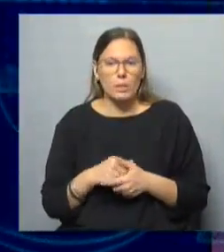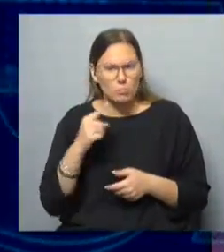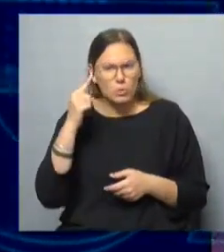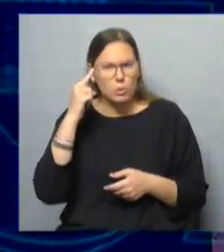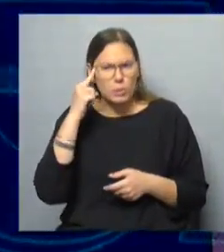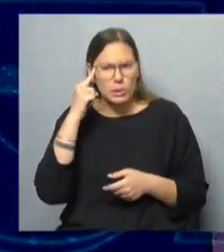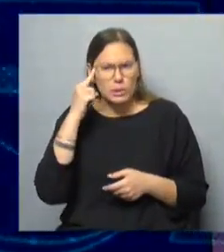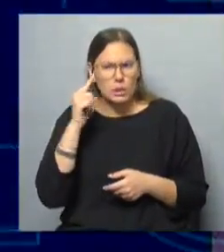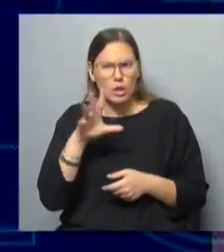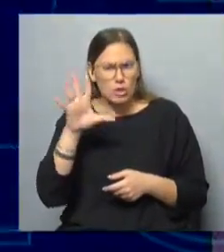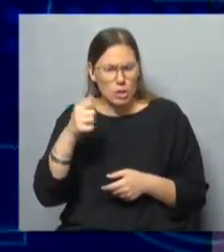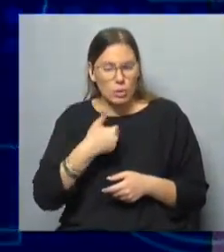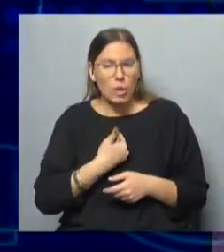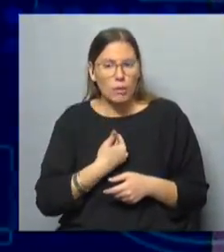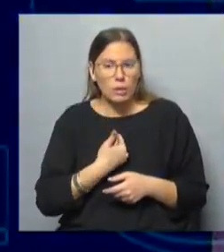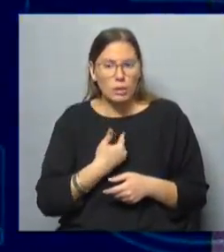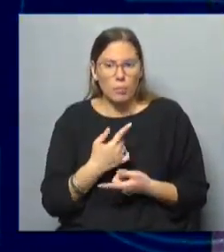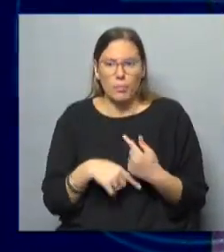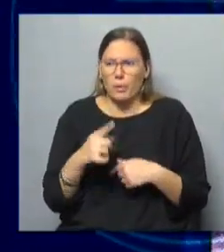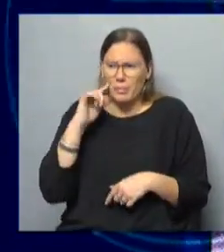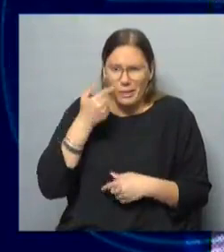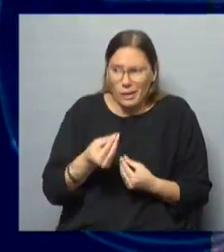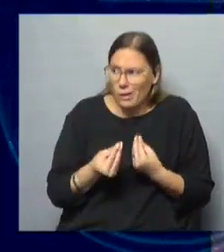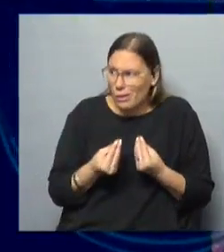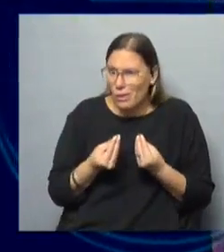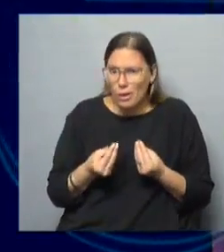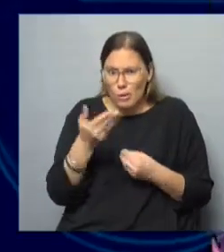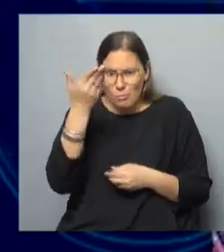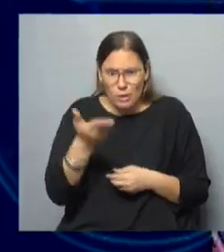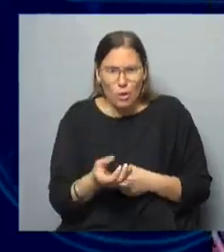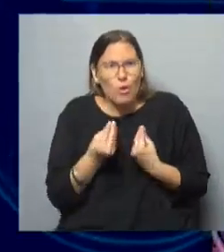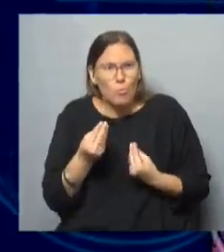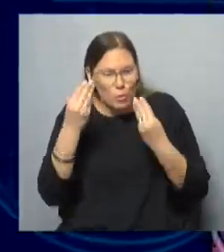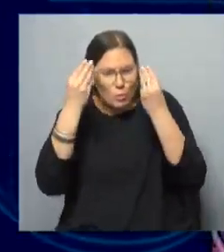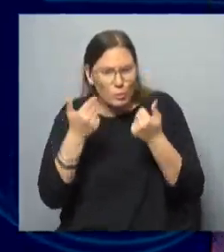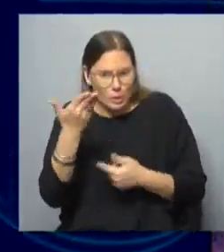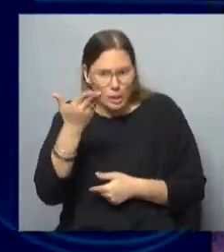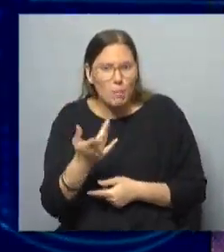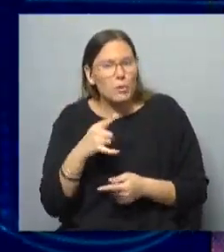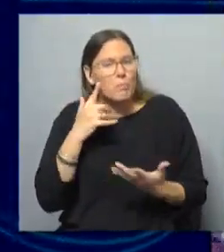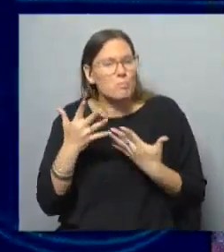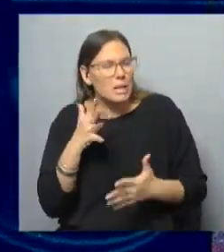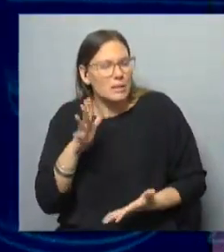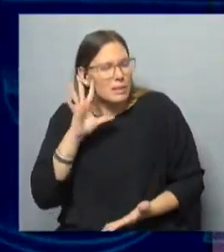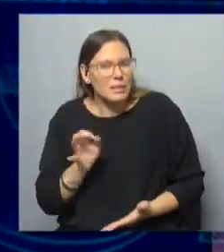que nadie se acordaba de mí. Digo, pero ¿cómo estás loco? Digo, ¿cómo nadie se va a acordar? Pero él tenía esa percepción.